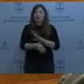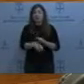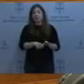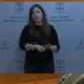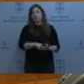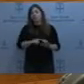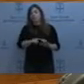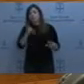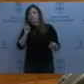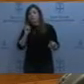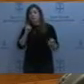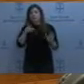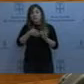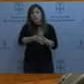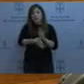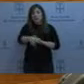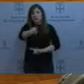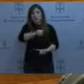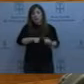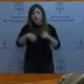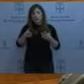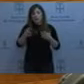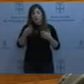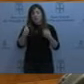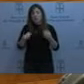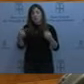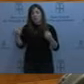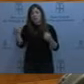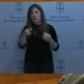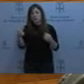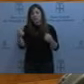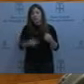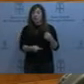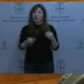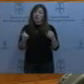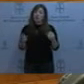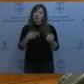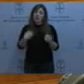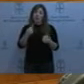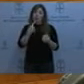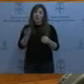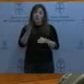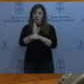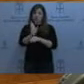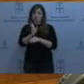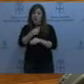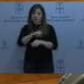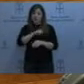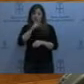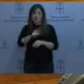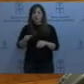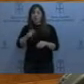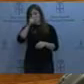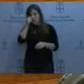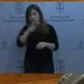suman no, el problema está en las que restan. ¿Quiere que le diga lo que representa España para los socialistas y para mí en concreto? Pues